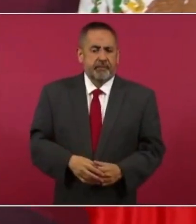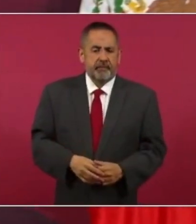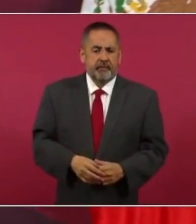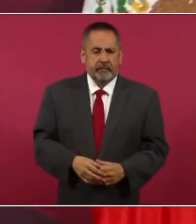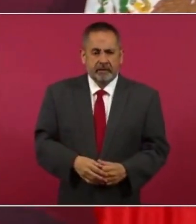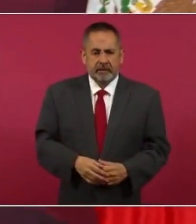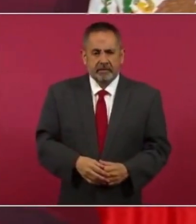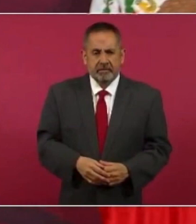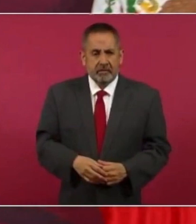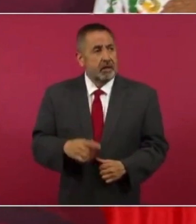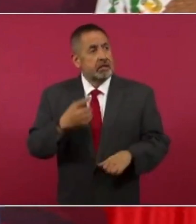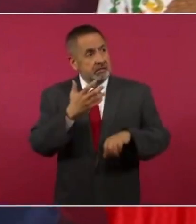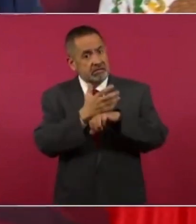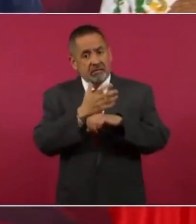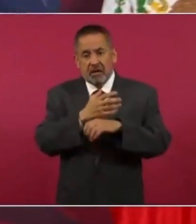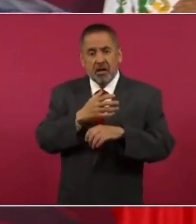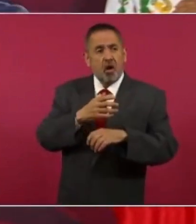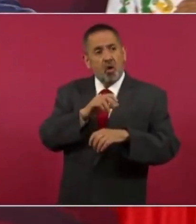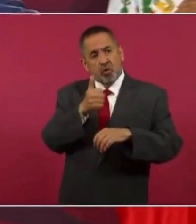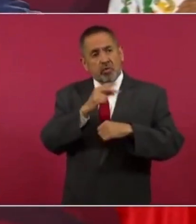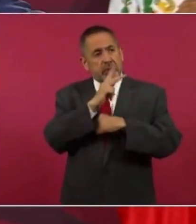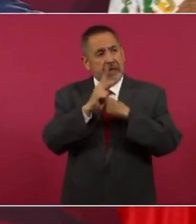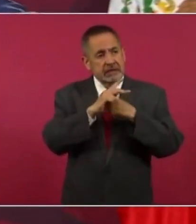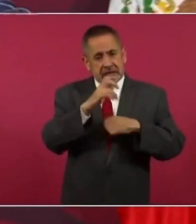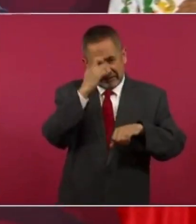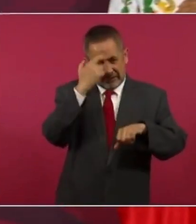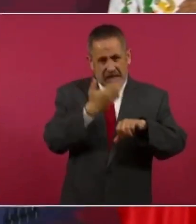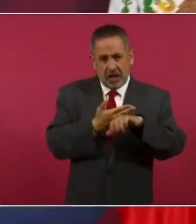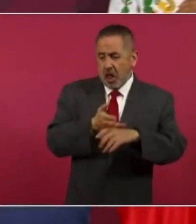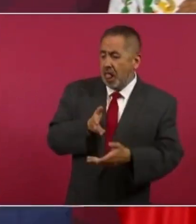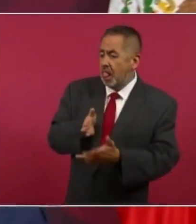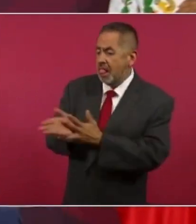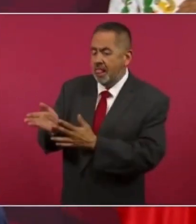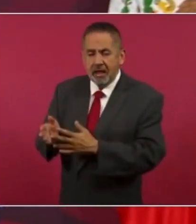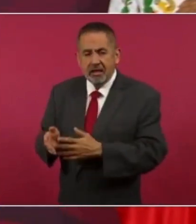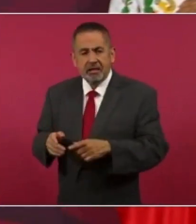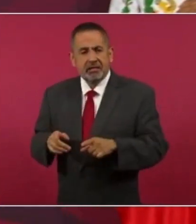Lo hacen los gobiernos extranjeros, pero también participan